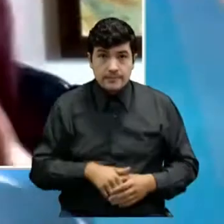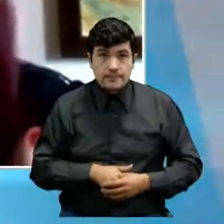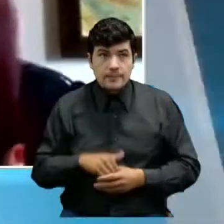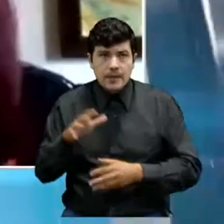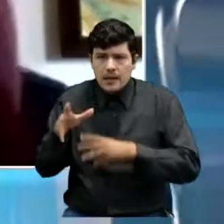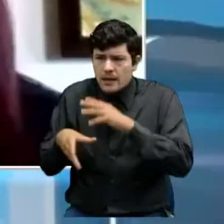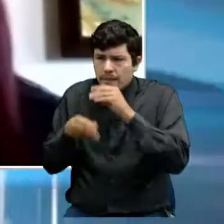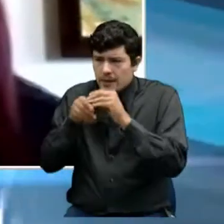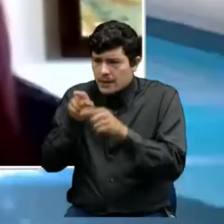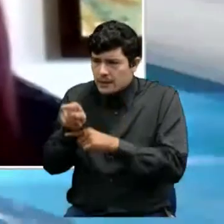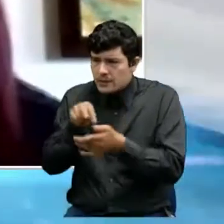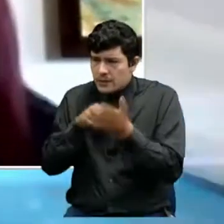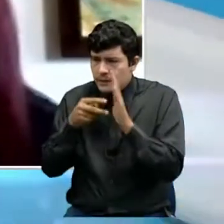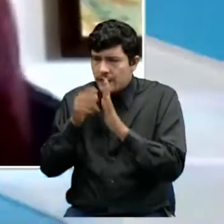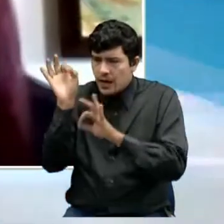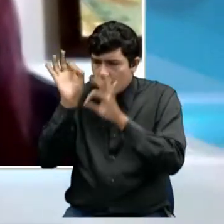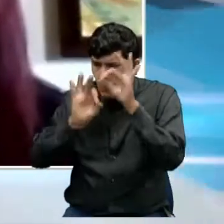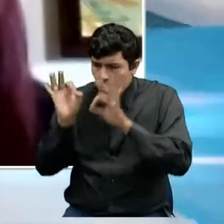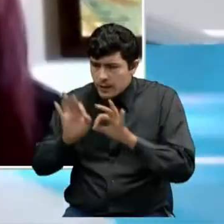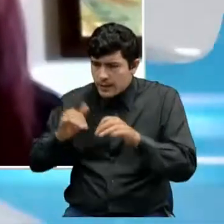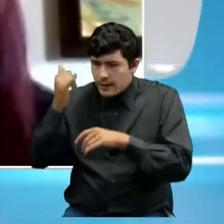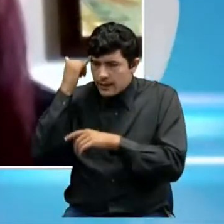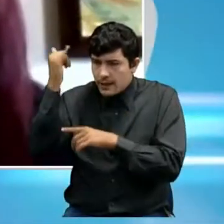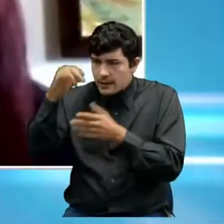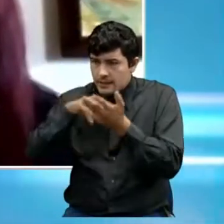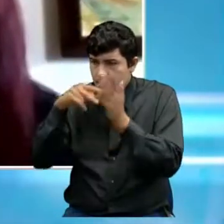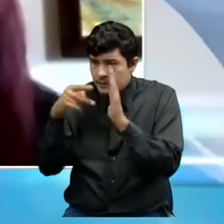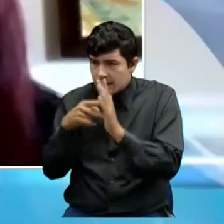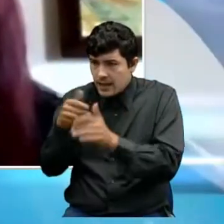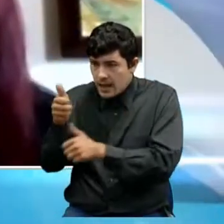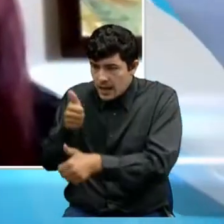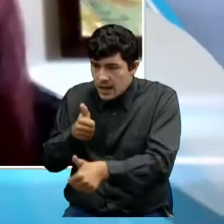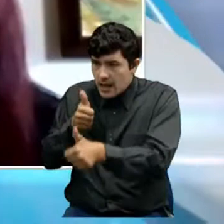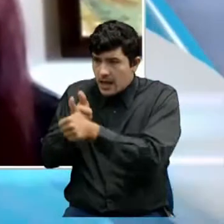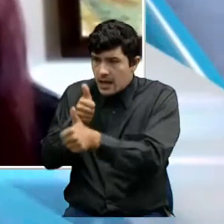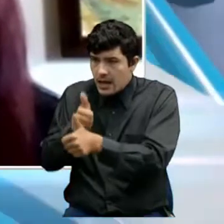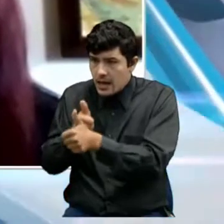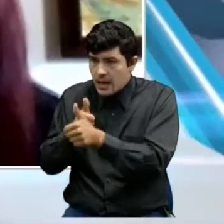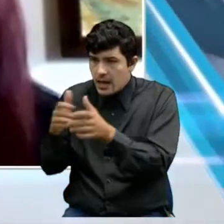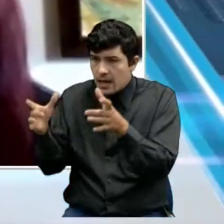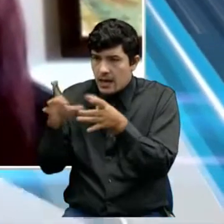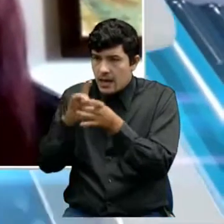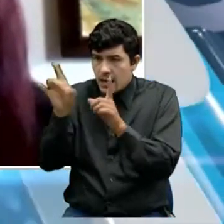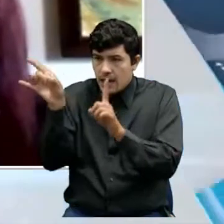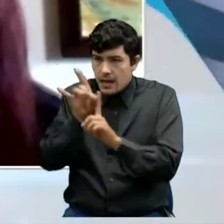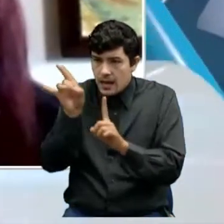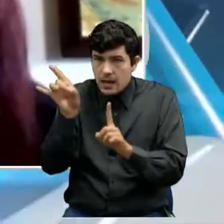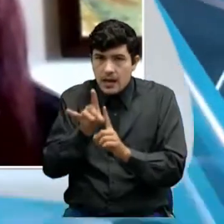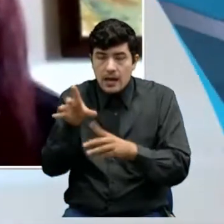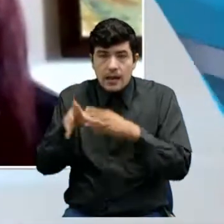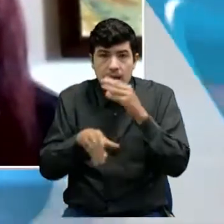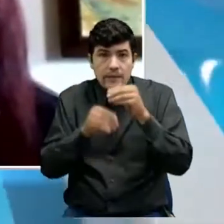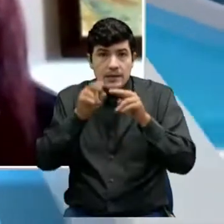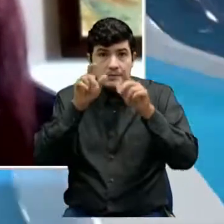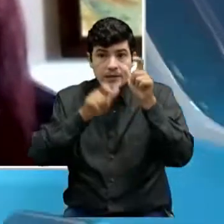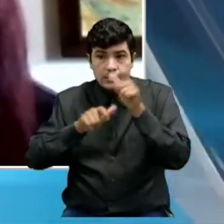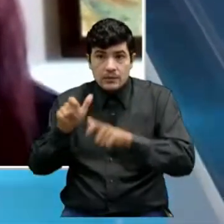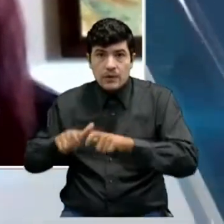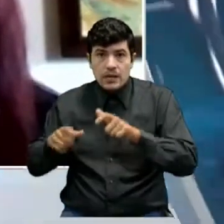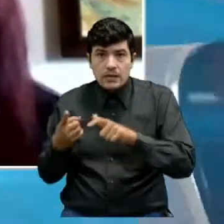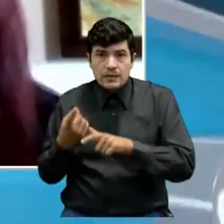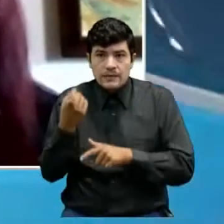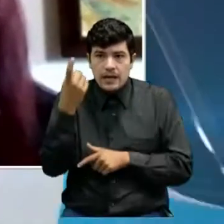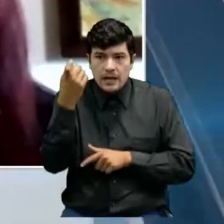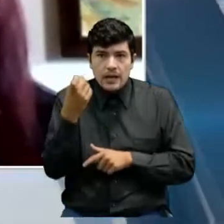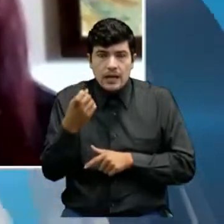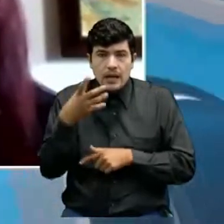Entonces, en ese orden de ideas, doctora, iría también el auxilio de conectividad para quienes no están,